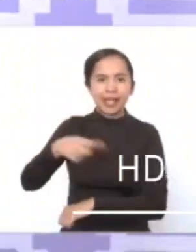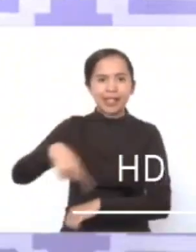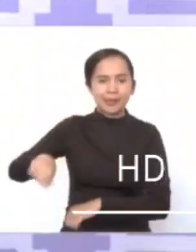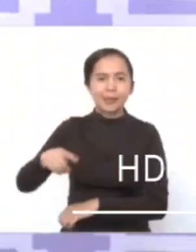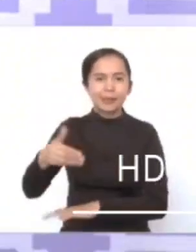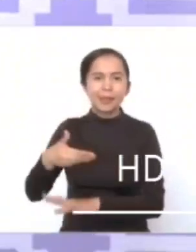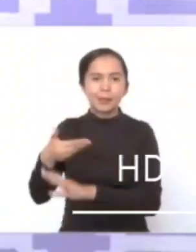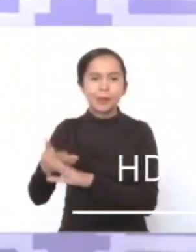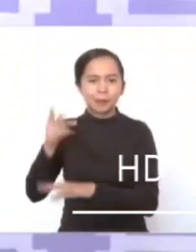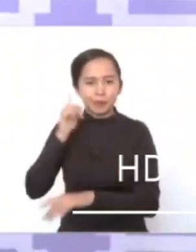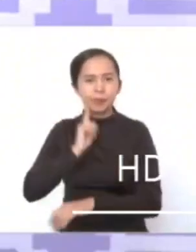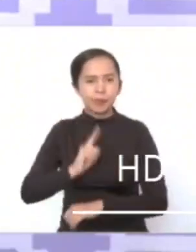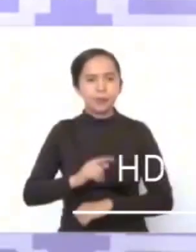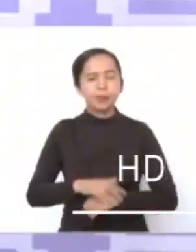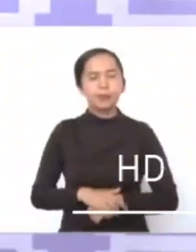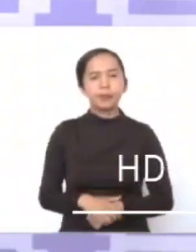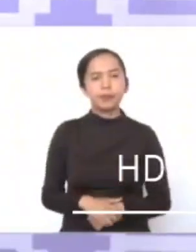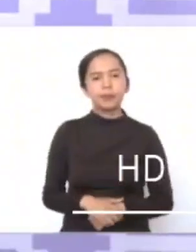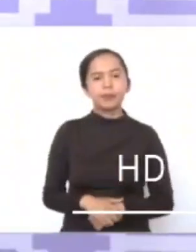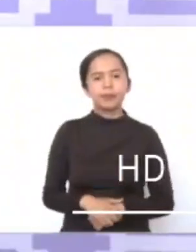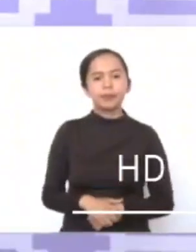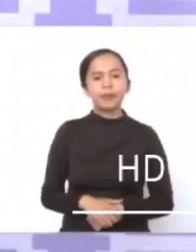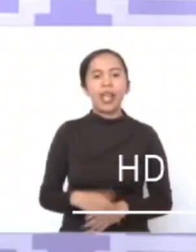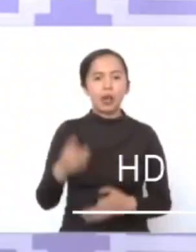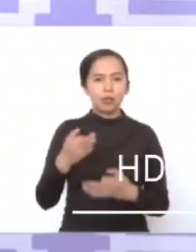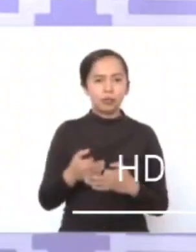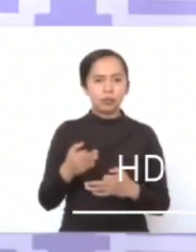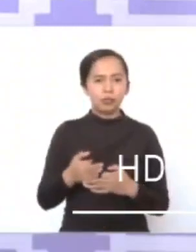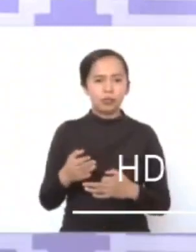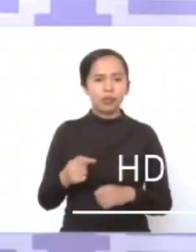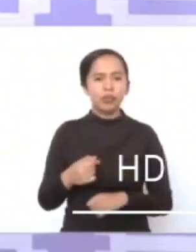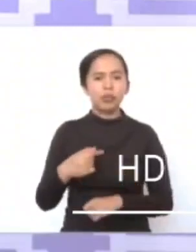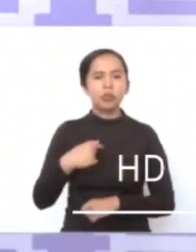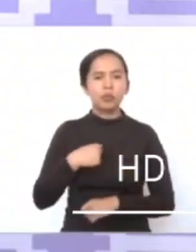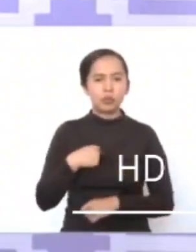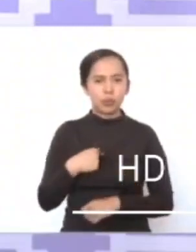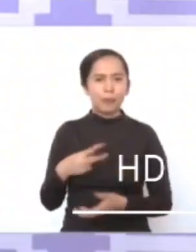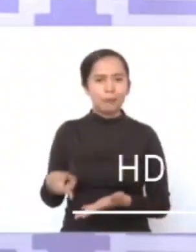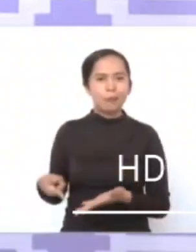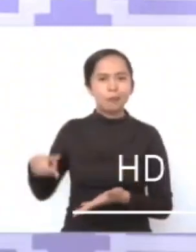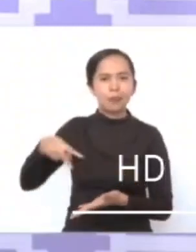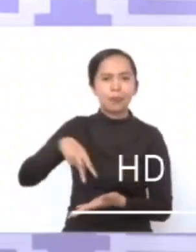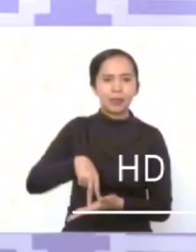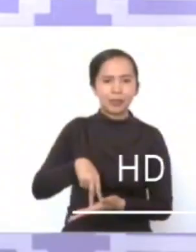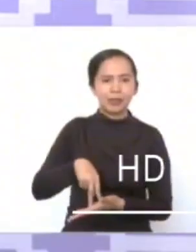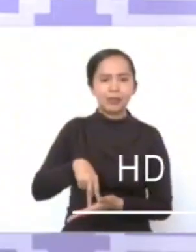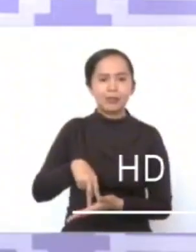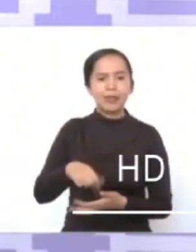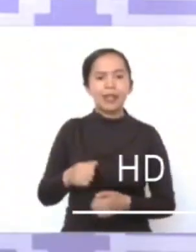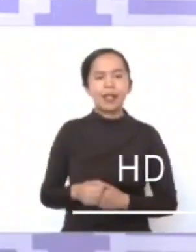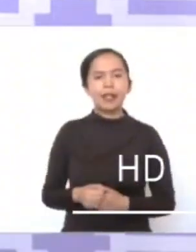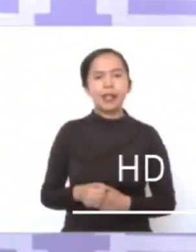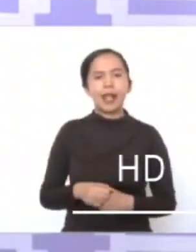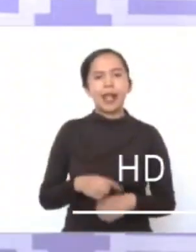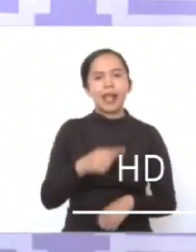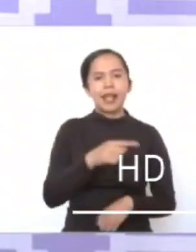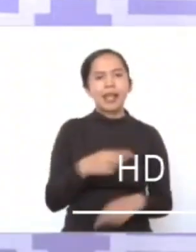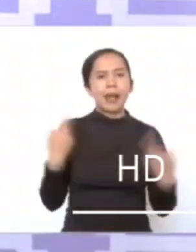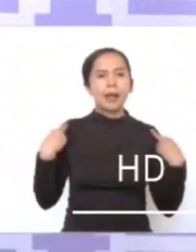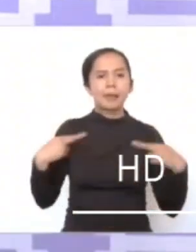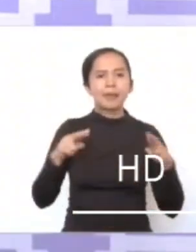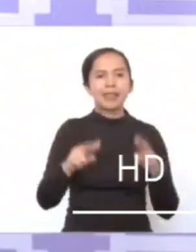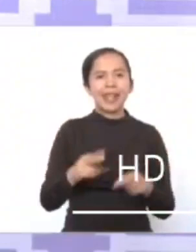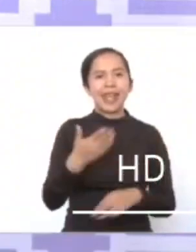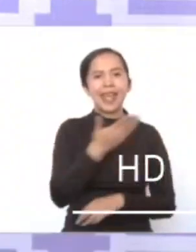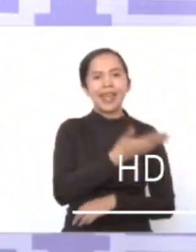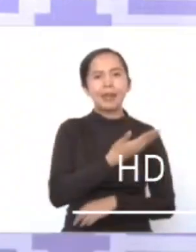de las mujeres. En esta ocasión, me presento ante ustedes a nombre del señor